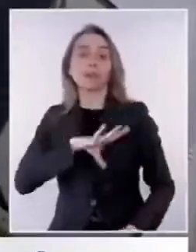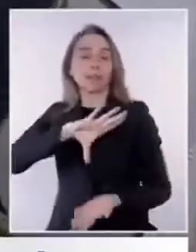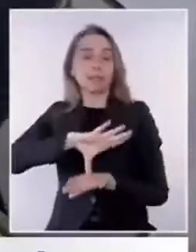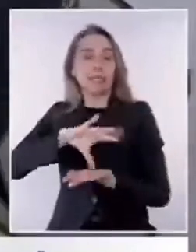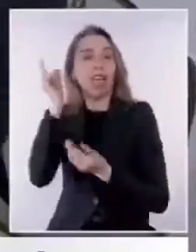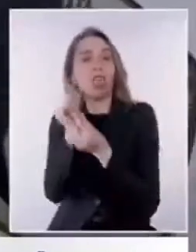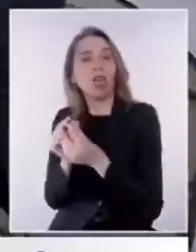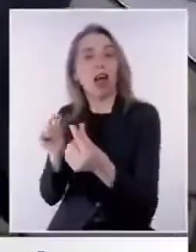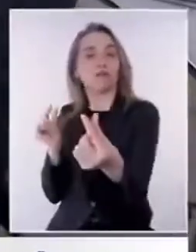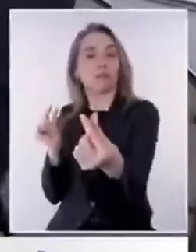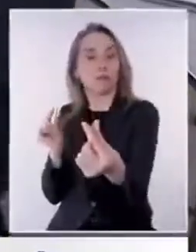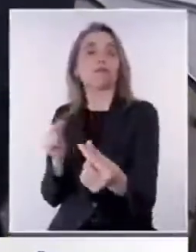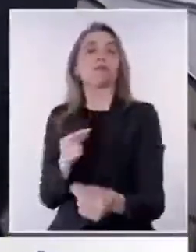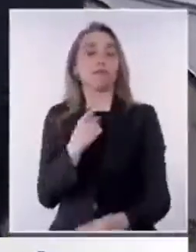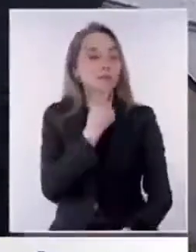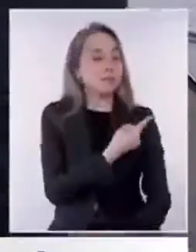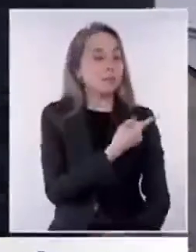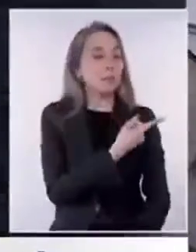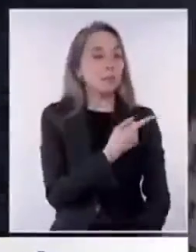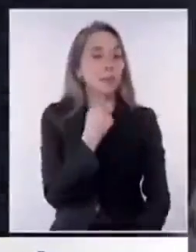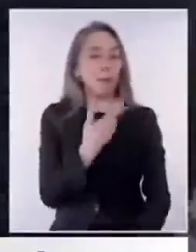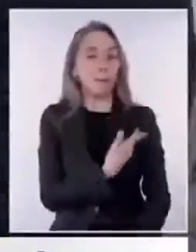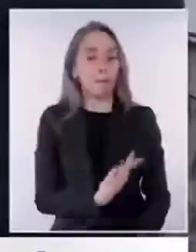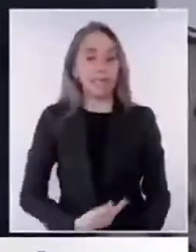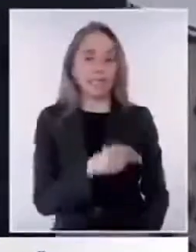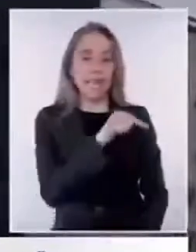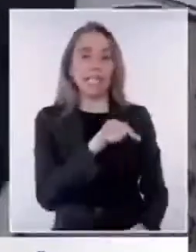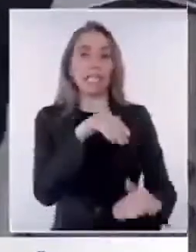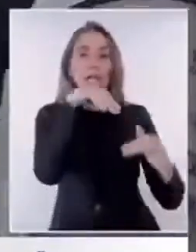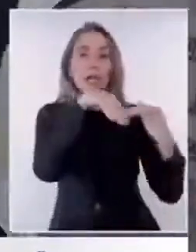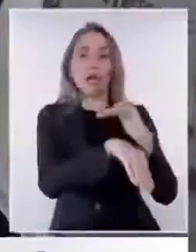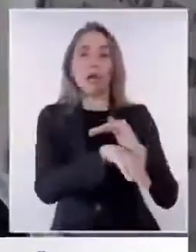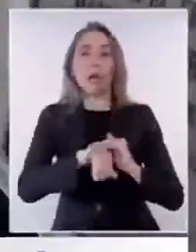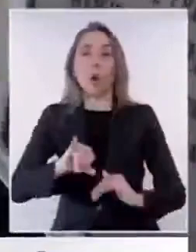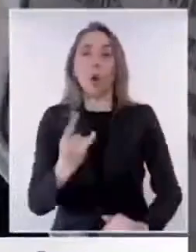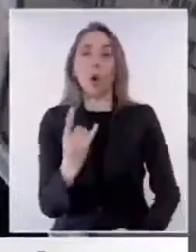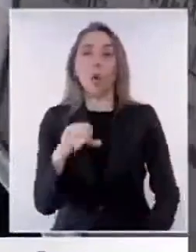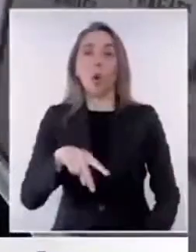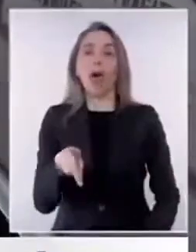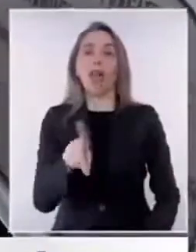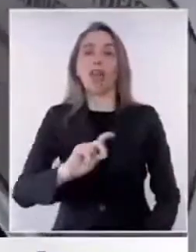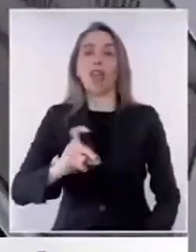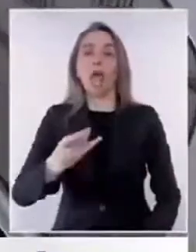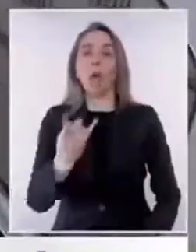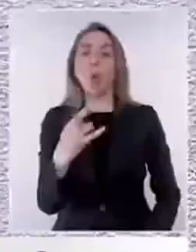quería mencionarle, su excelencia, es que aquí tenemos la tumba de Juan Segura.